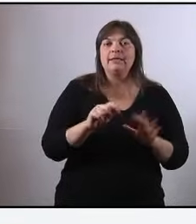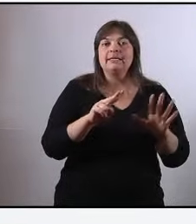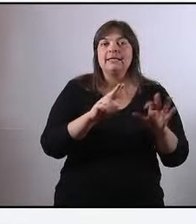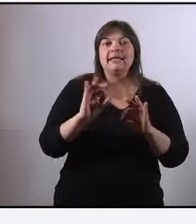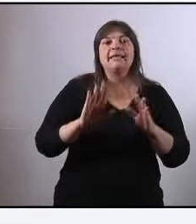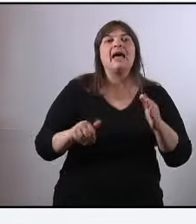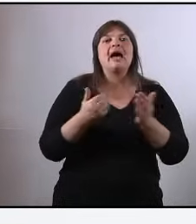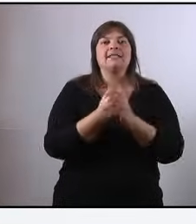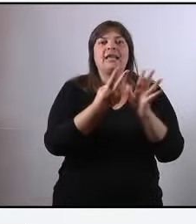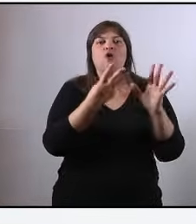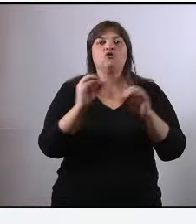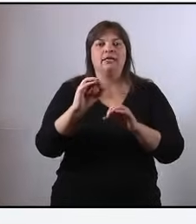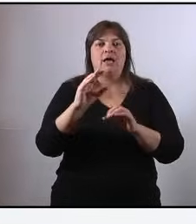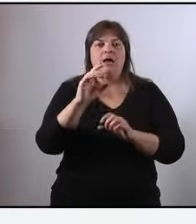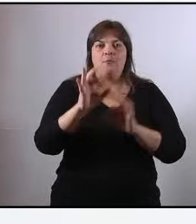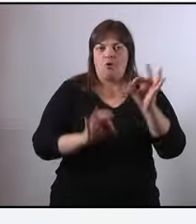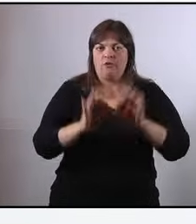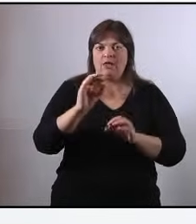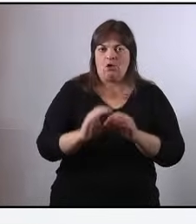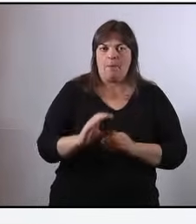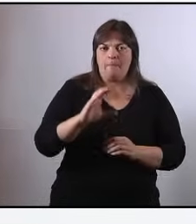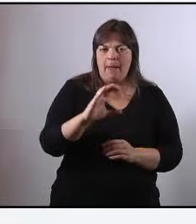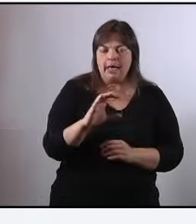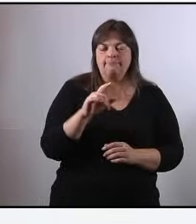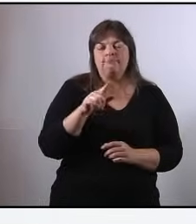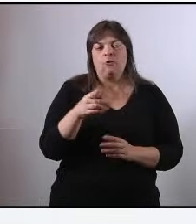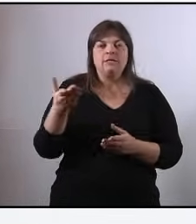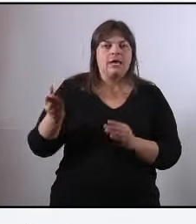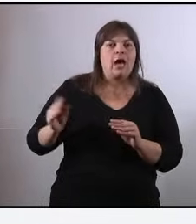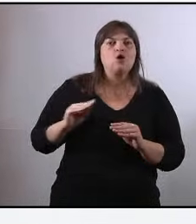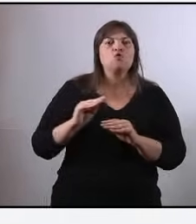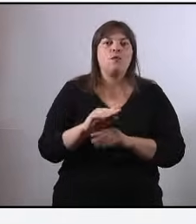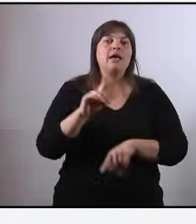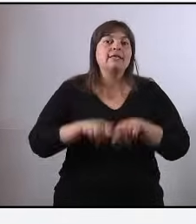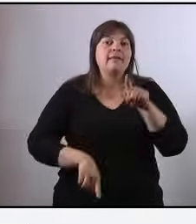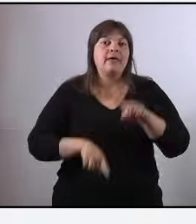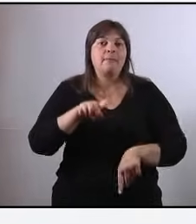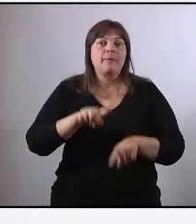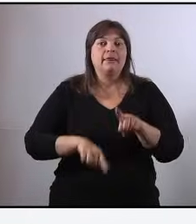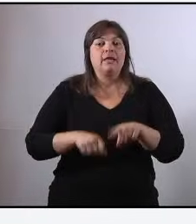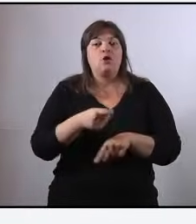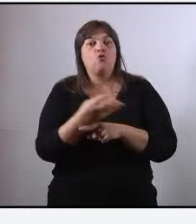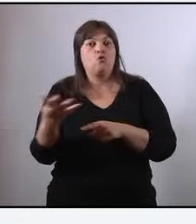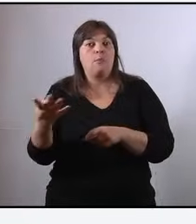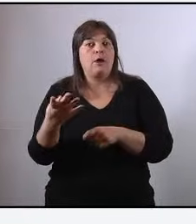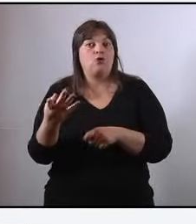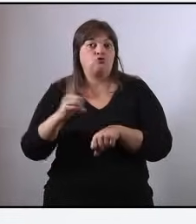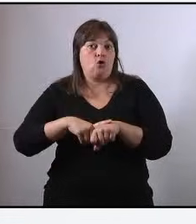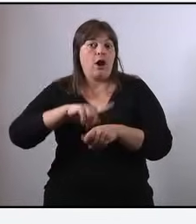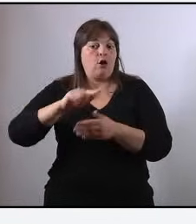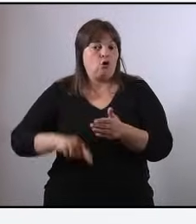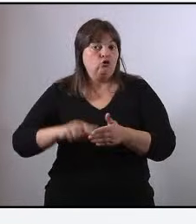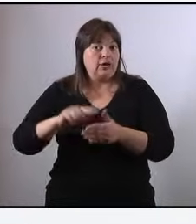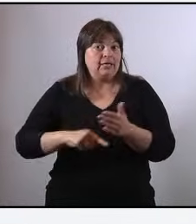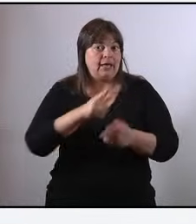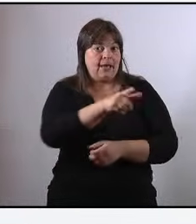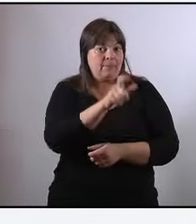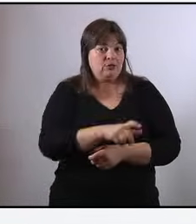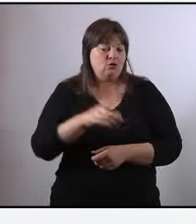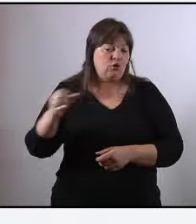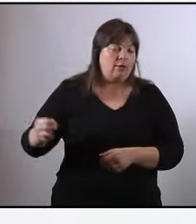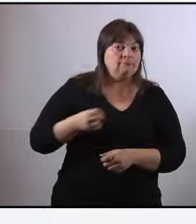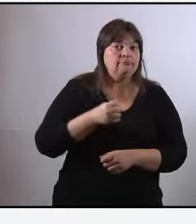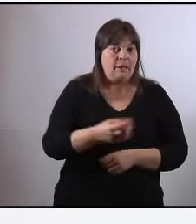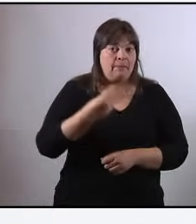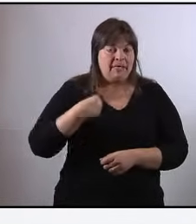hasta el 80%. Así, las ayudas, dependiendo del número de horas contratadas de esa persona para que realice